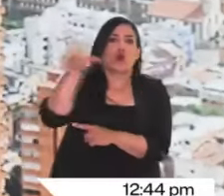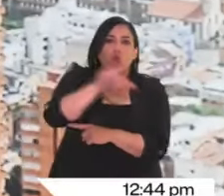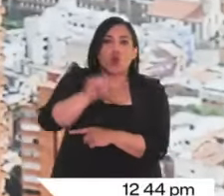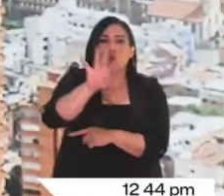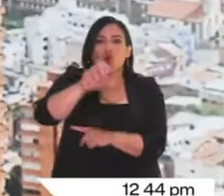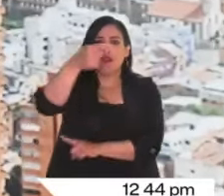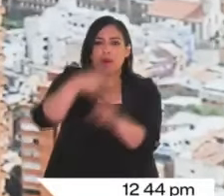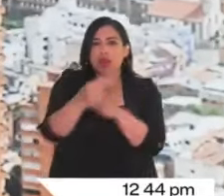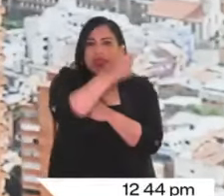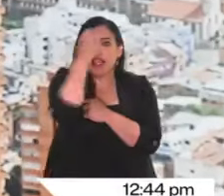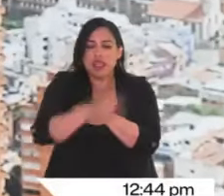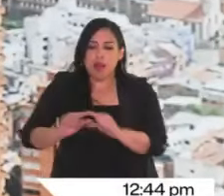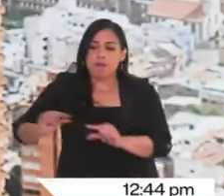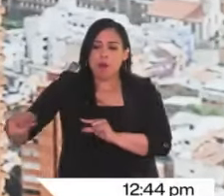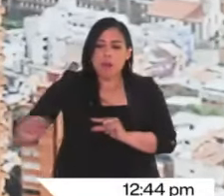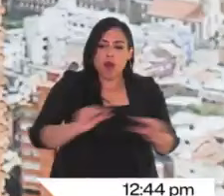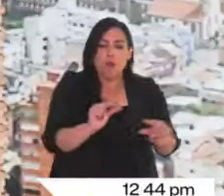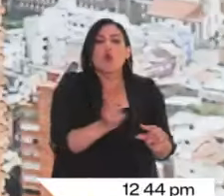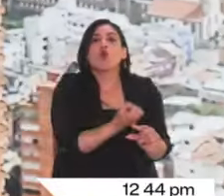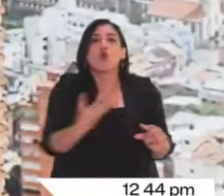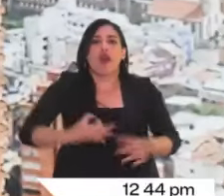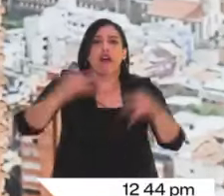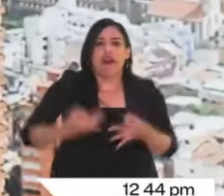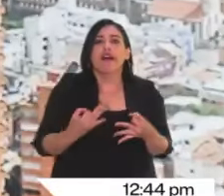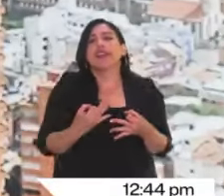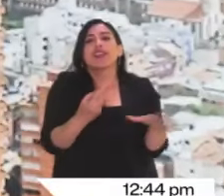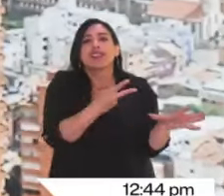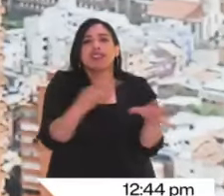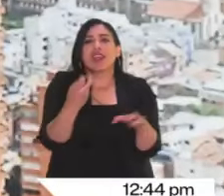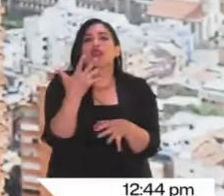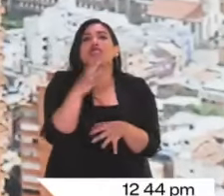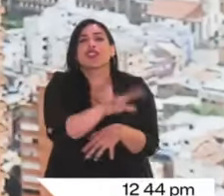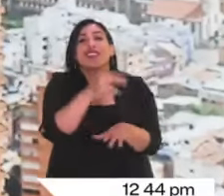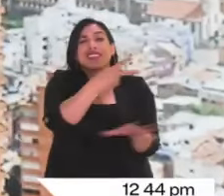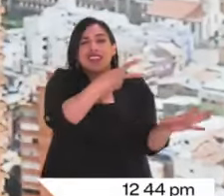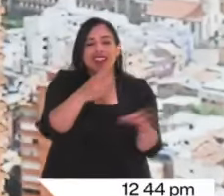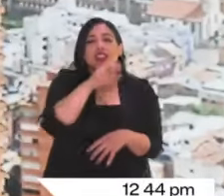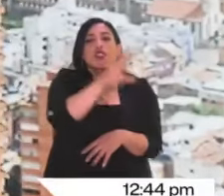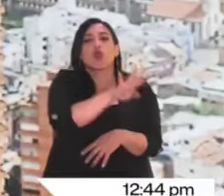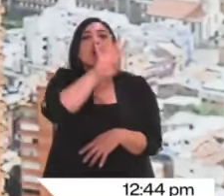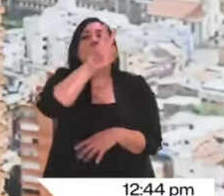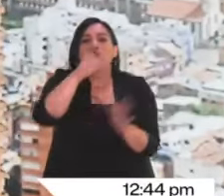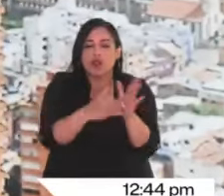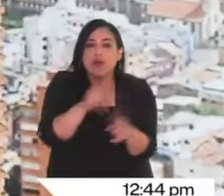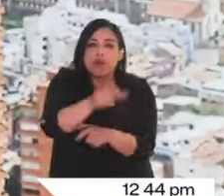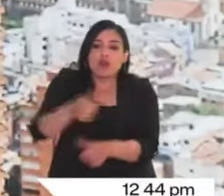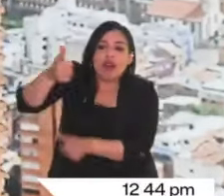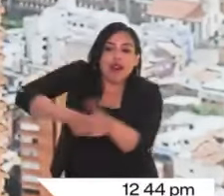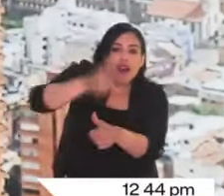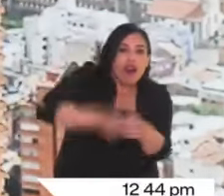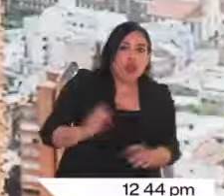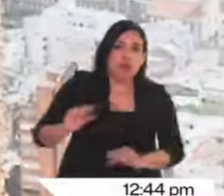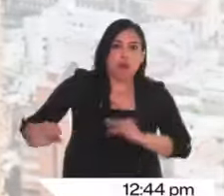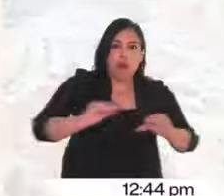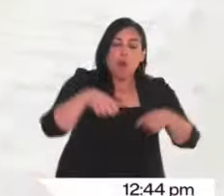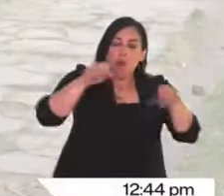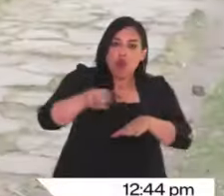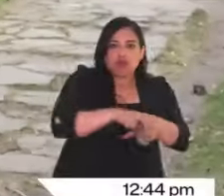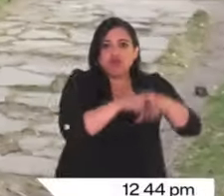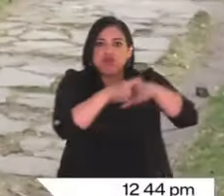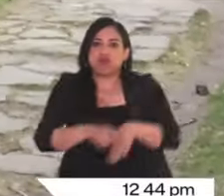de septiembre un auxilio económico equivalente a 754 mil pesos por persona que les permita retornar a su